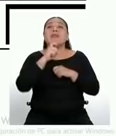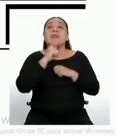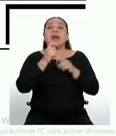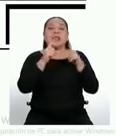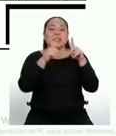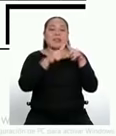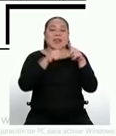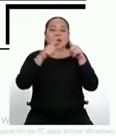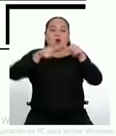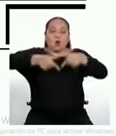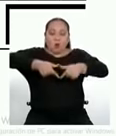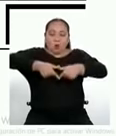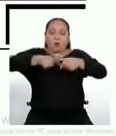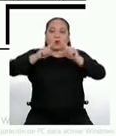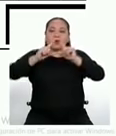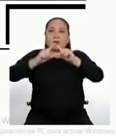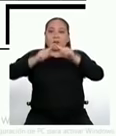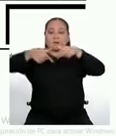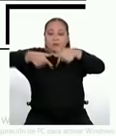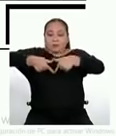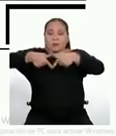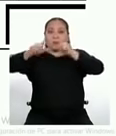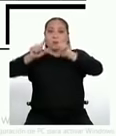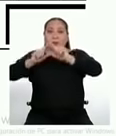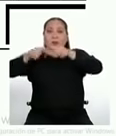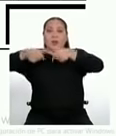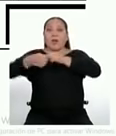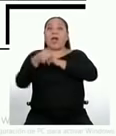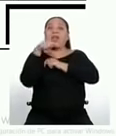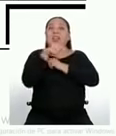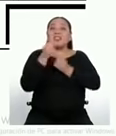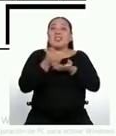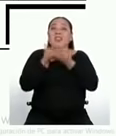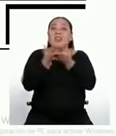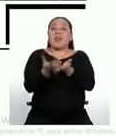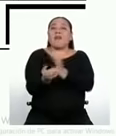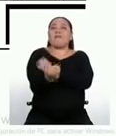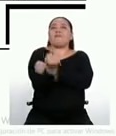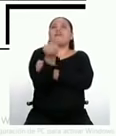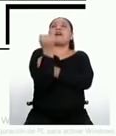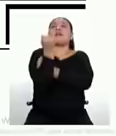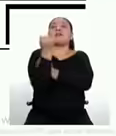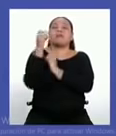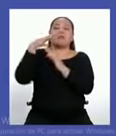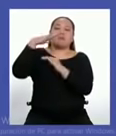por triángulos, que es lo que le va a dar la rigidez suficiente para poder volar sin ningún apoyo.